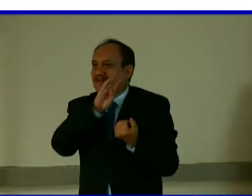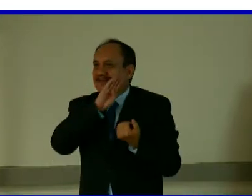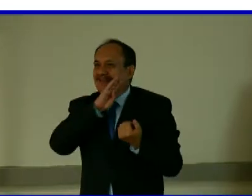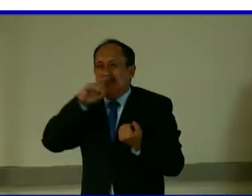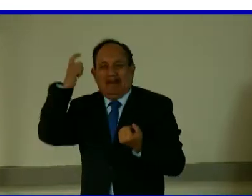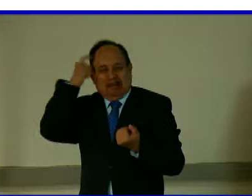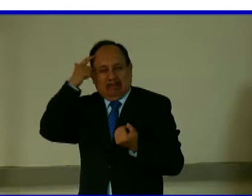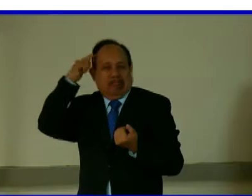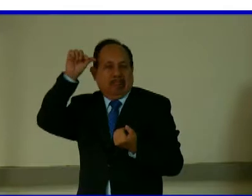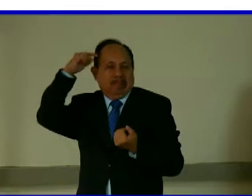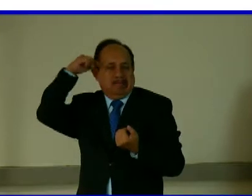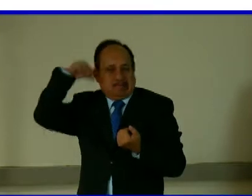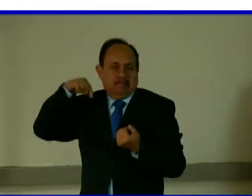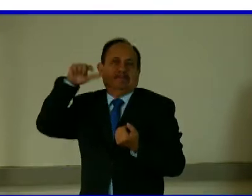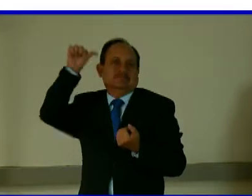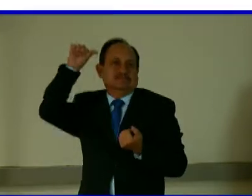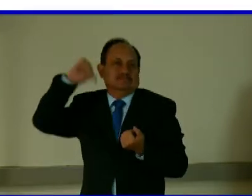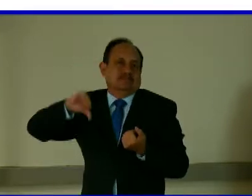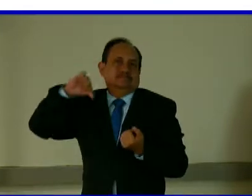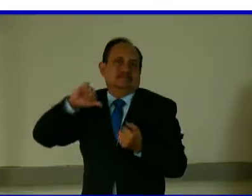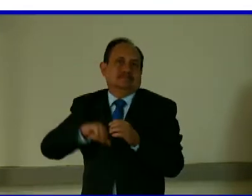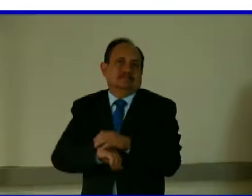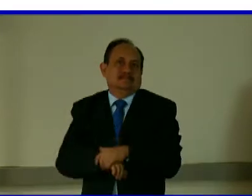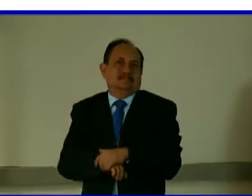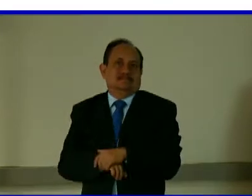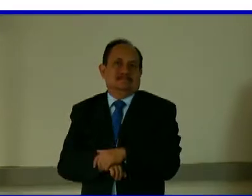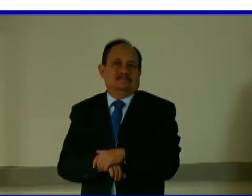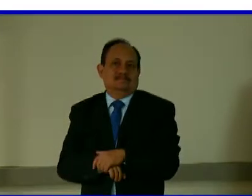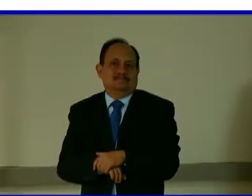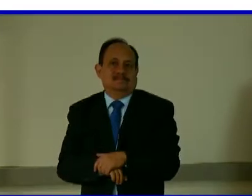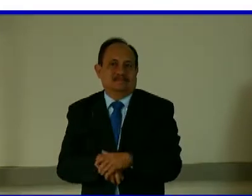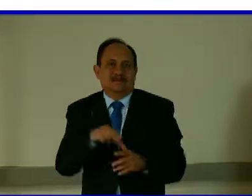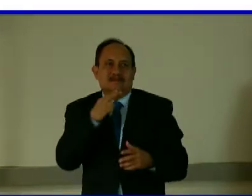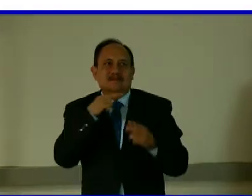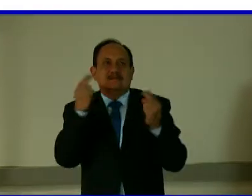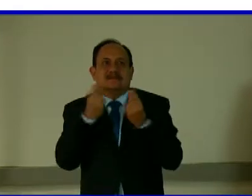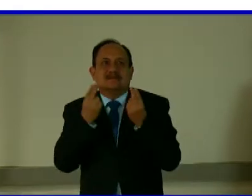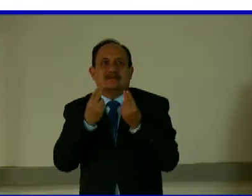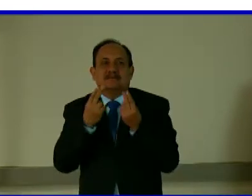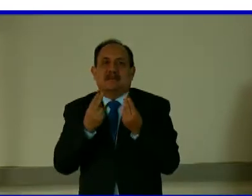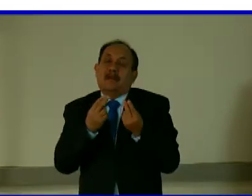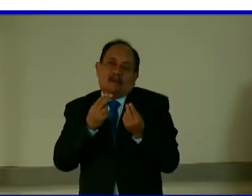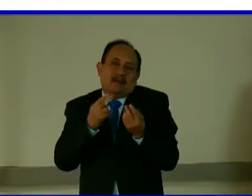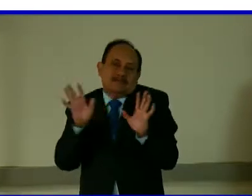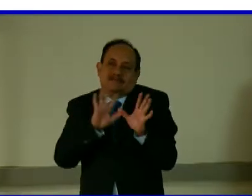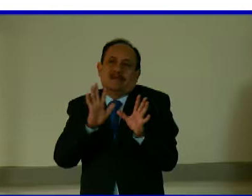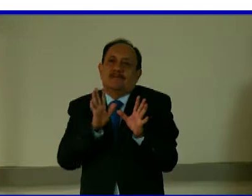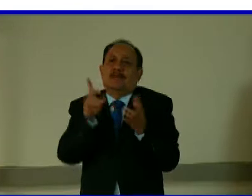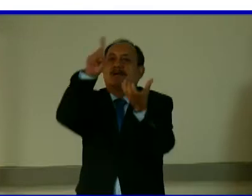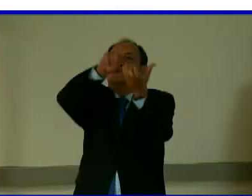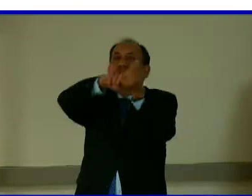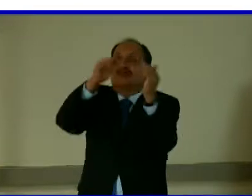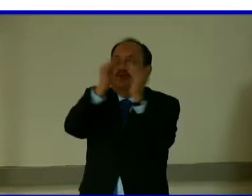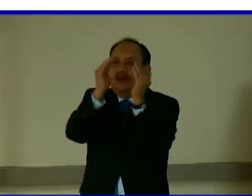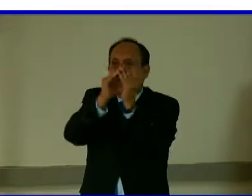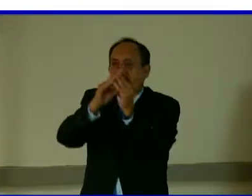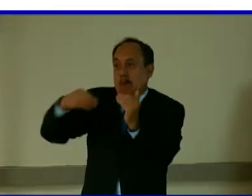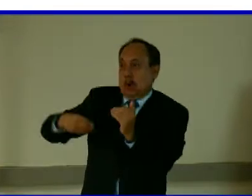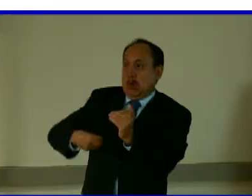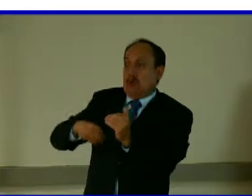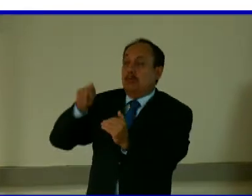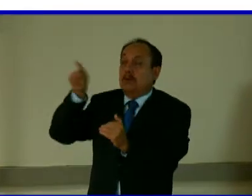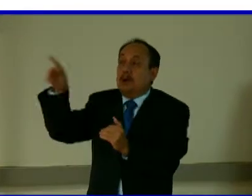ya. Y usualmente está limitada al hogar. Y muchas veces se le echa la culpa a los